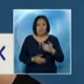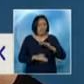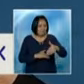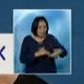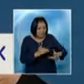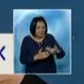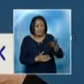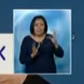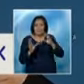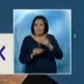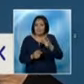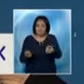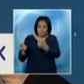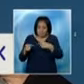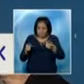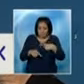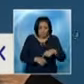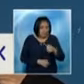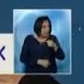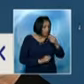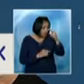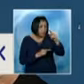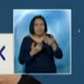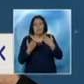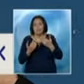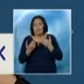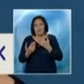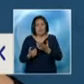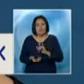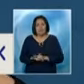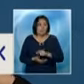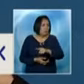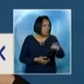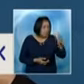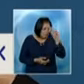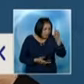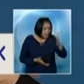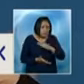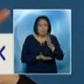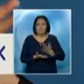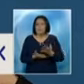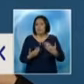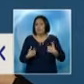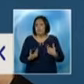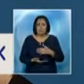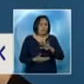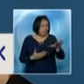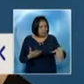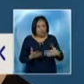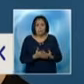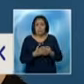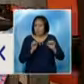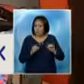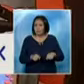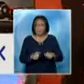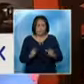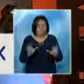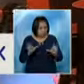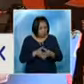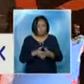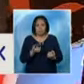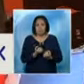madrugada, de noche, han venido a cubrir la noticia. Gracias porque cuando se enteraron de todo el problema, todos hicieron un